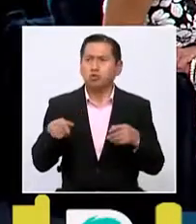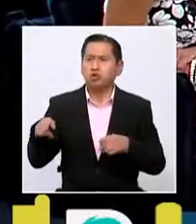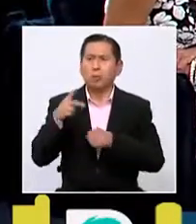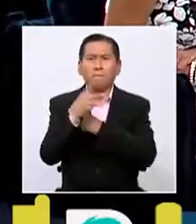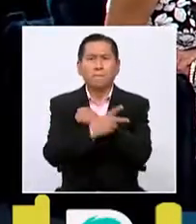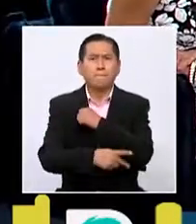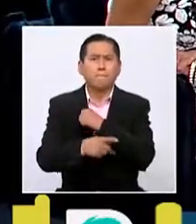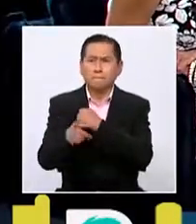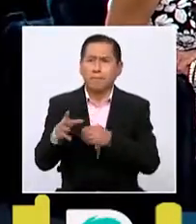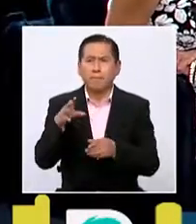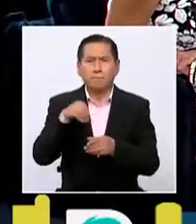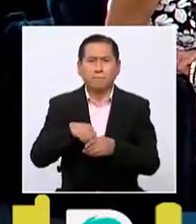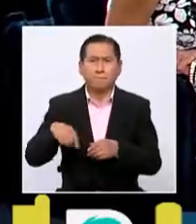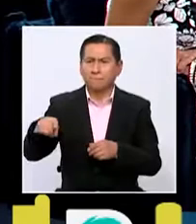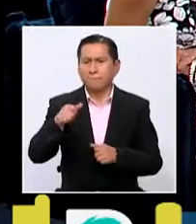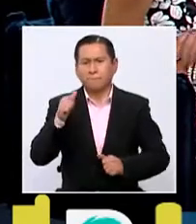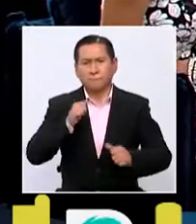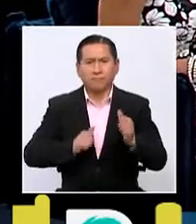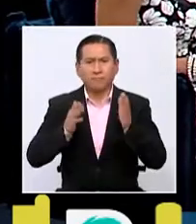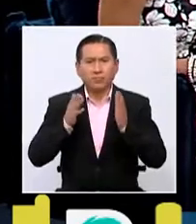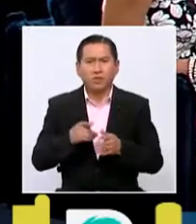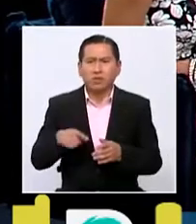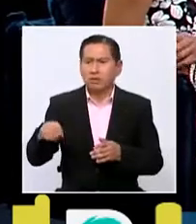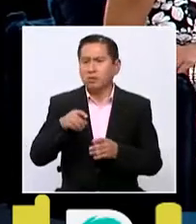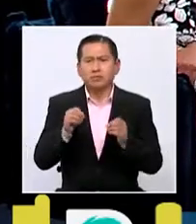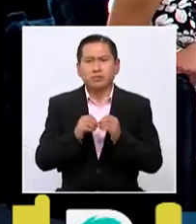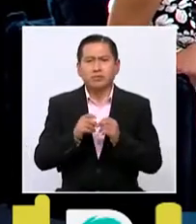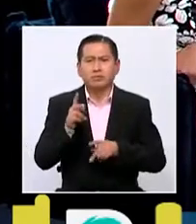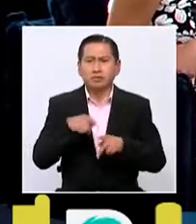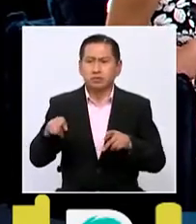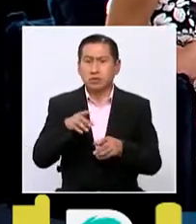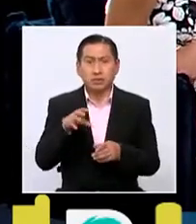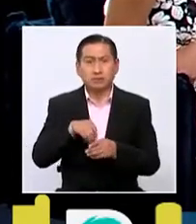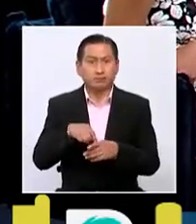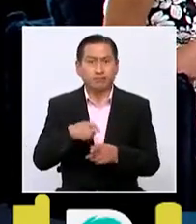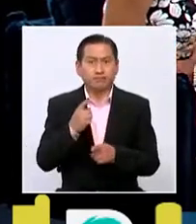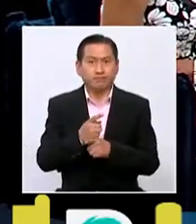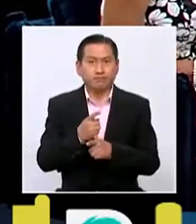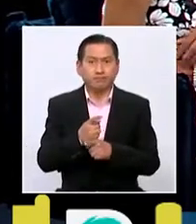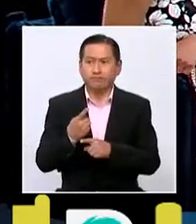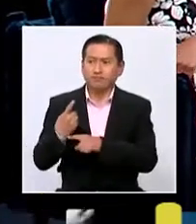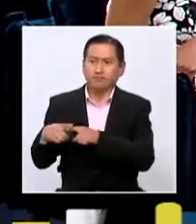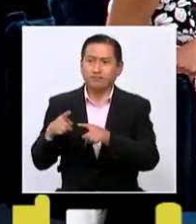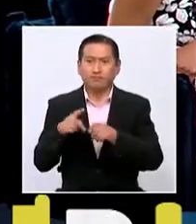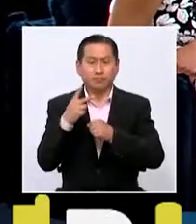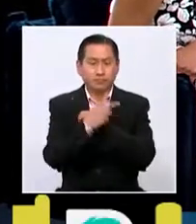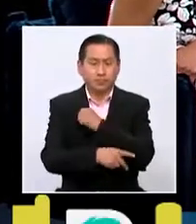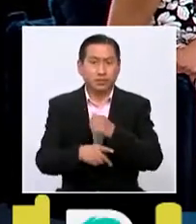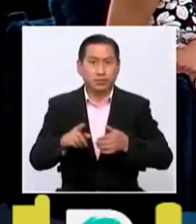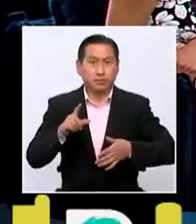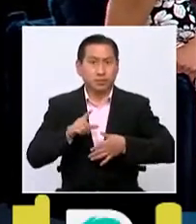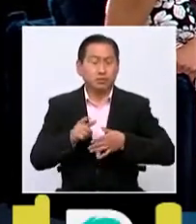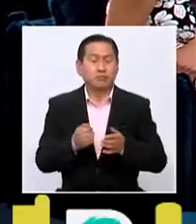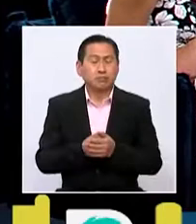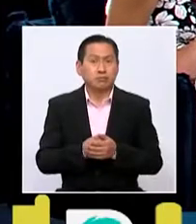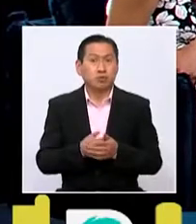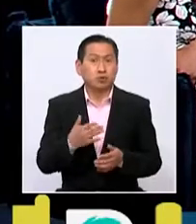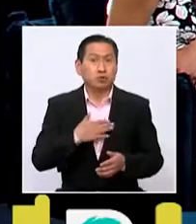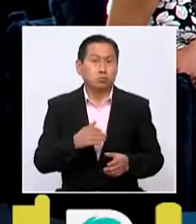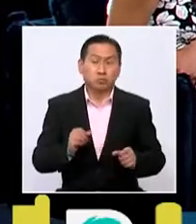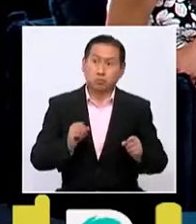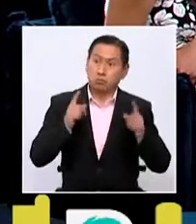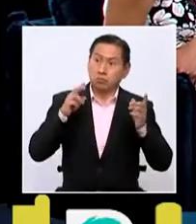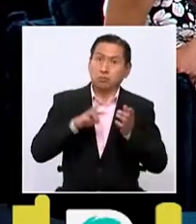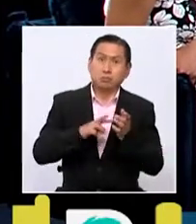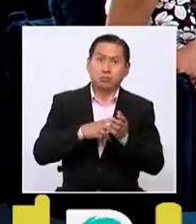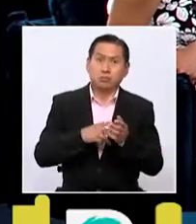con actores y digamos personal que formaba parte de varios países de América Latina, y me llama la atención que